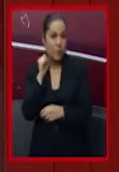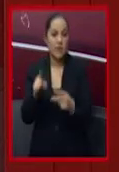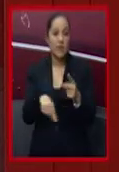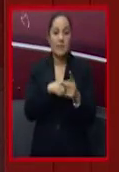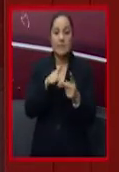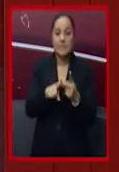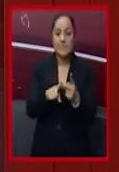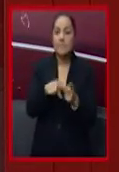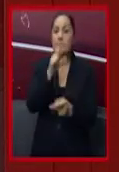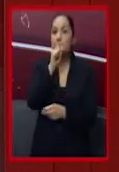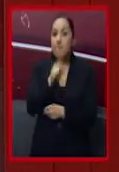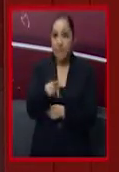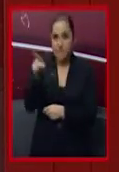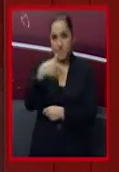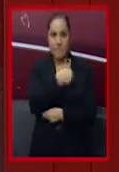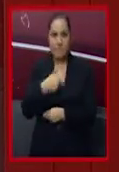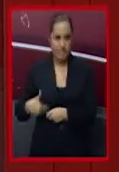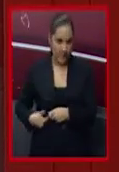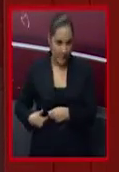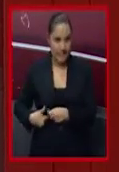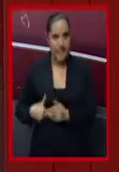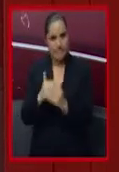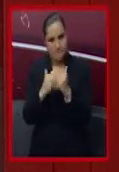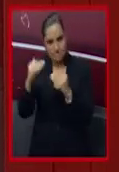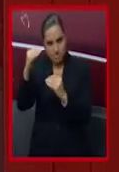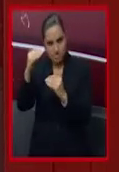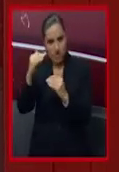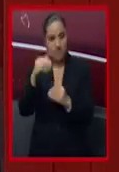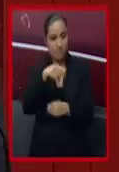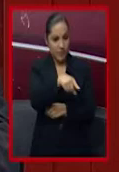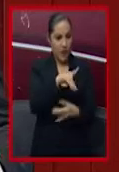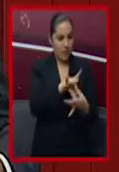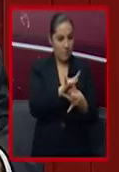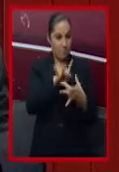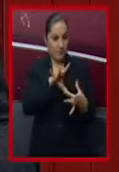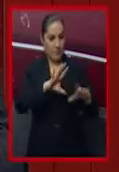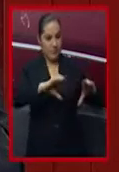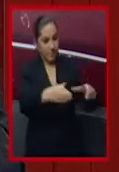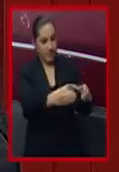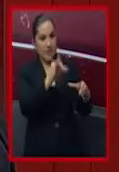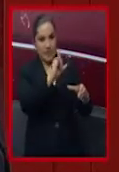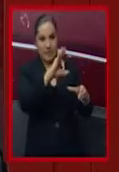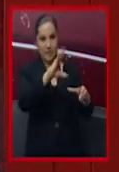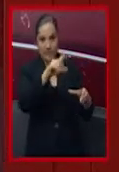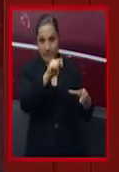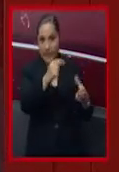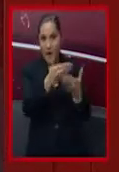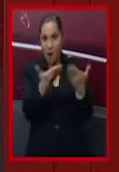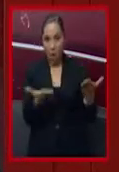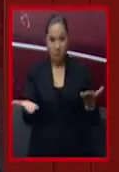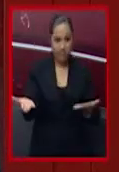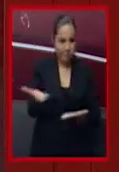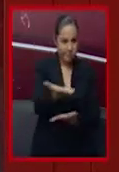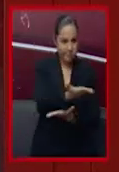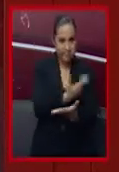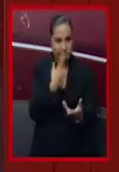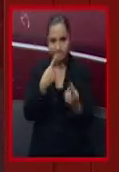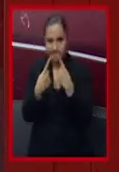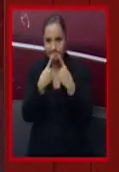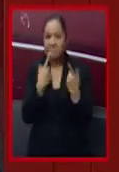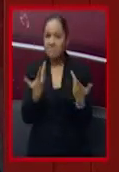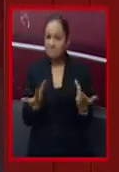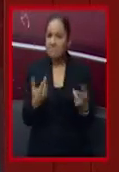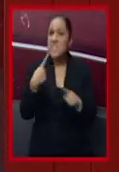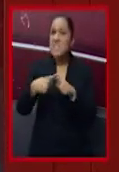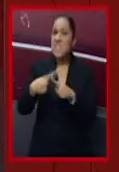Ejecutivo, la Presidencia de la República, este organismo autónomo, el IFT, están en esta determinación que ahora el Poder Judicial, que está encargado